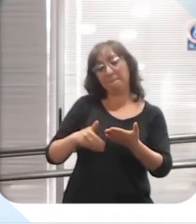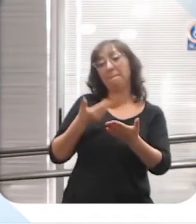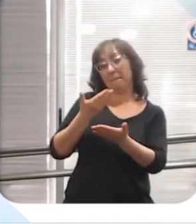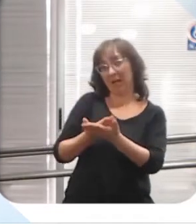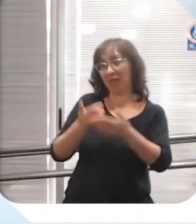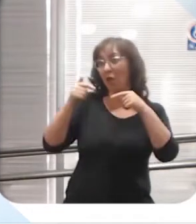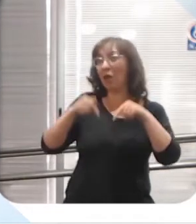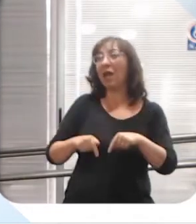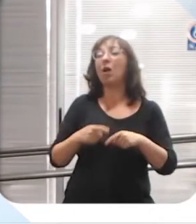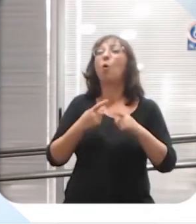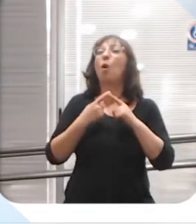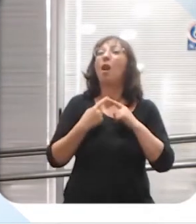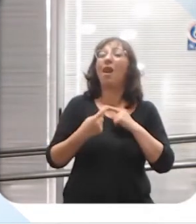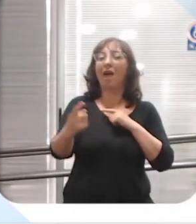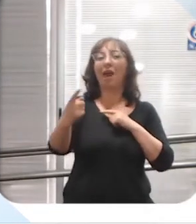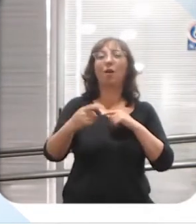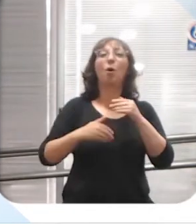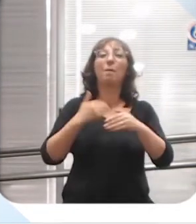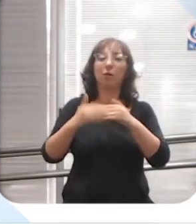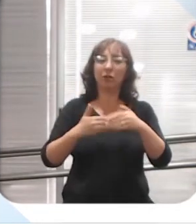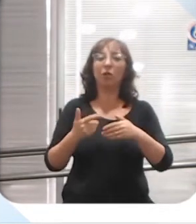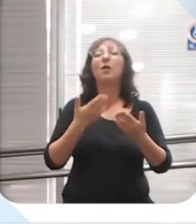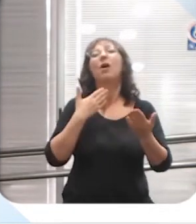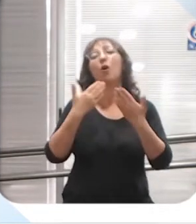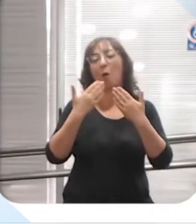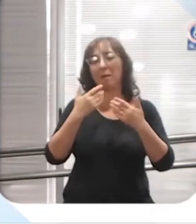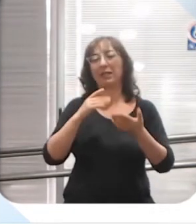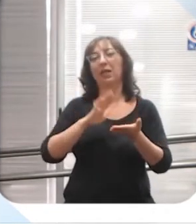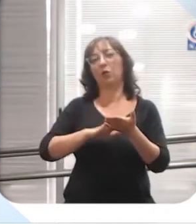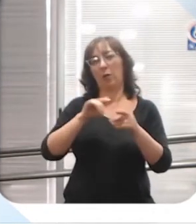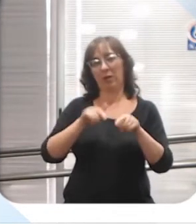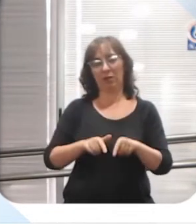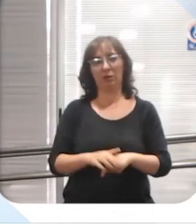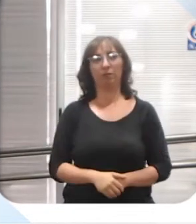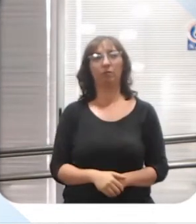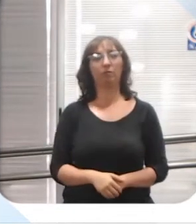es un largo proceso y vamos a conversar de eso.